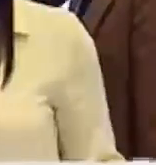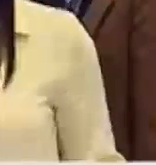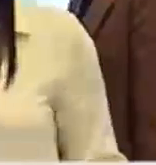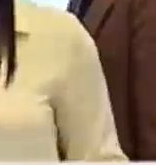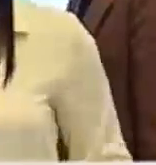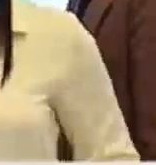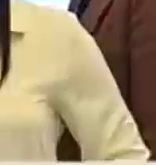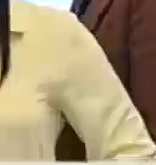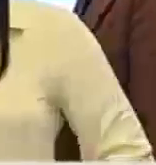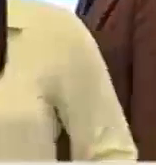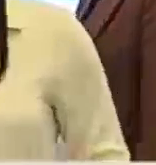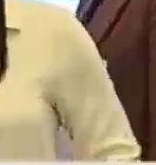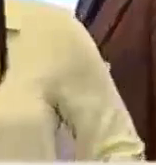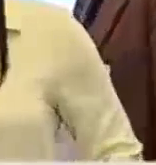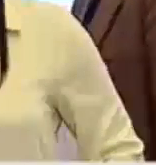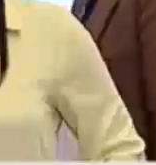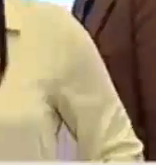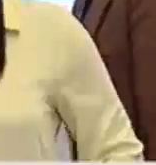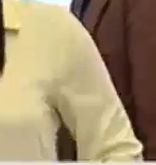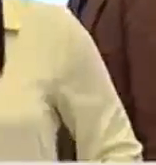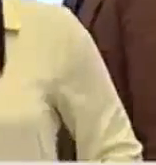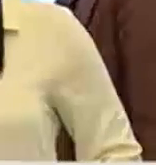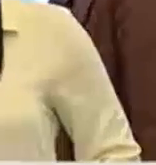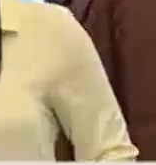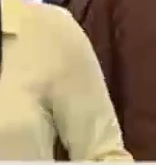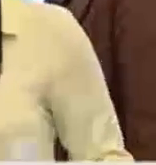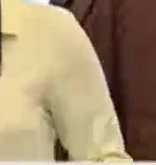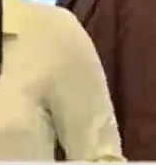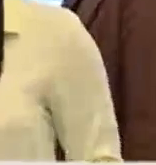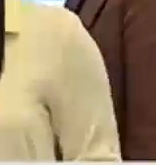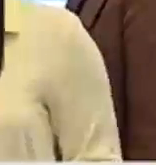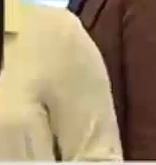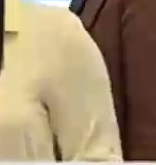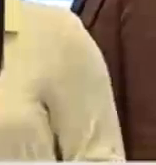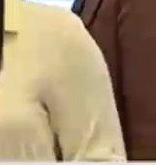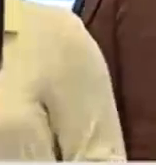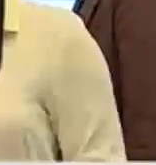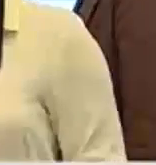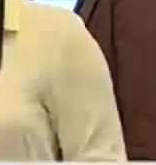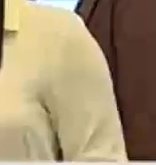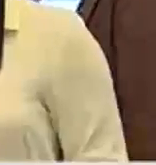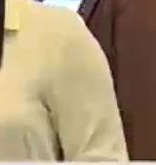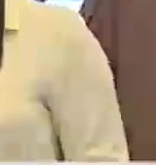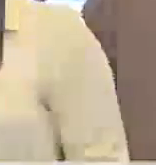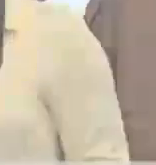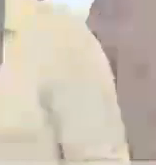que esté al pendiente de la programación del canal del Congreso ya que aún hay más actividad legislativa.